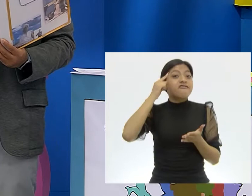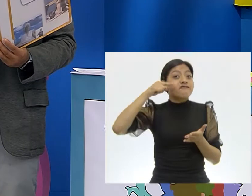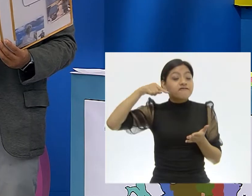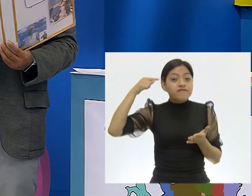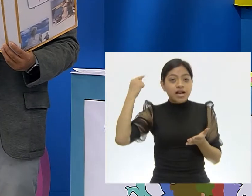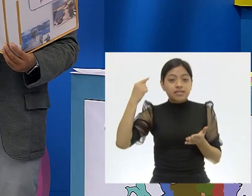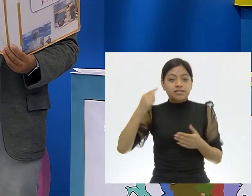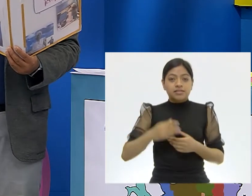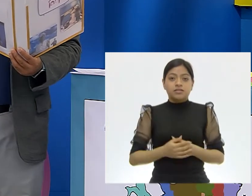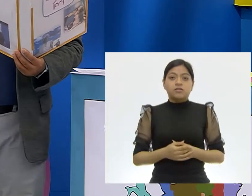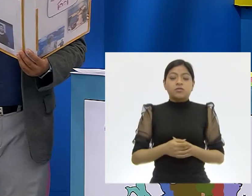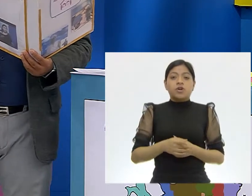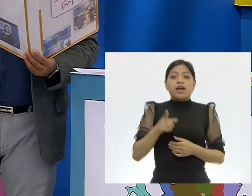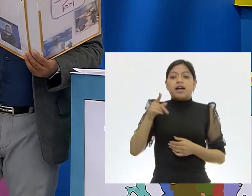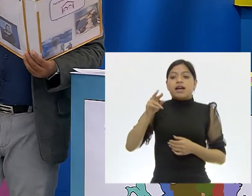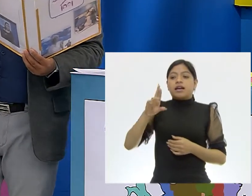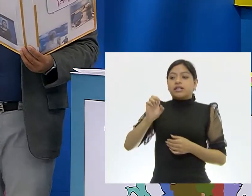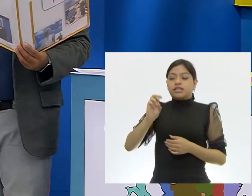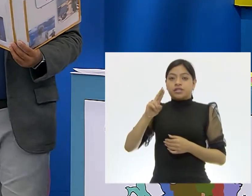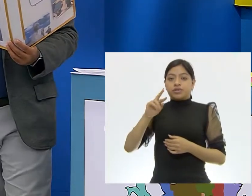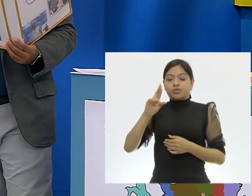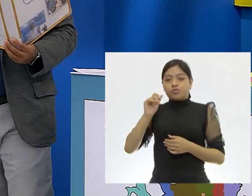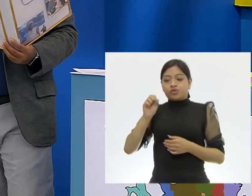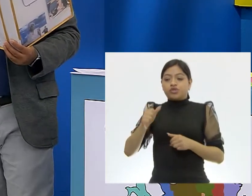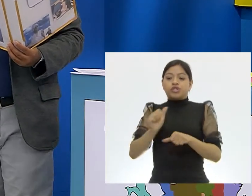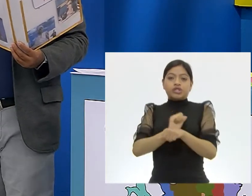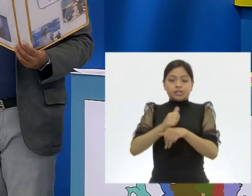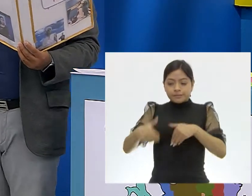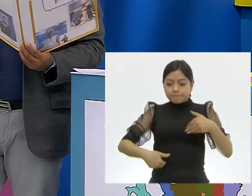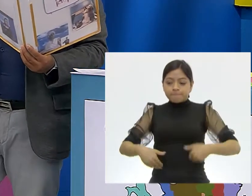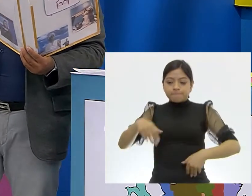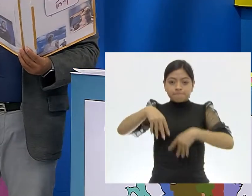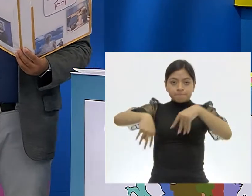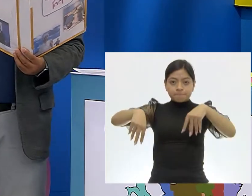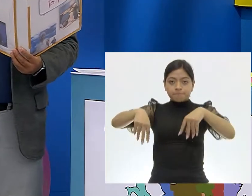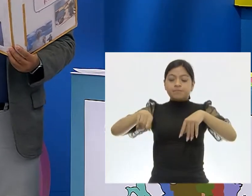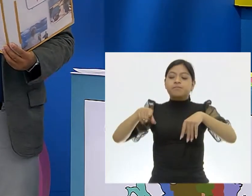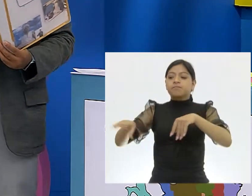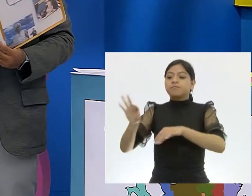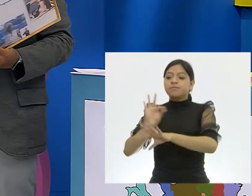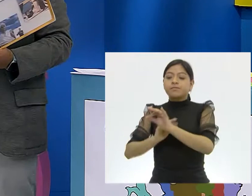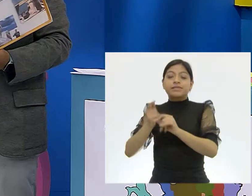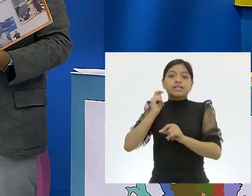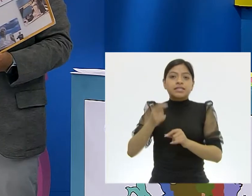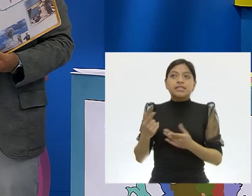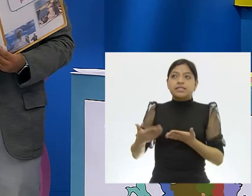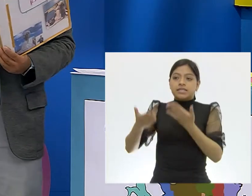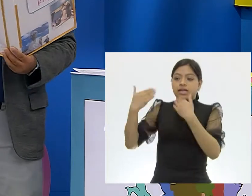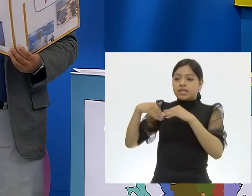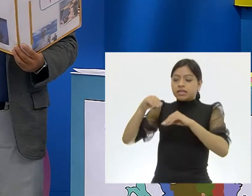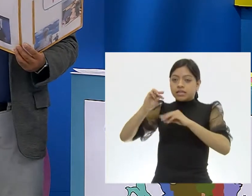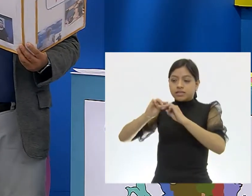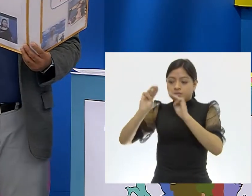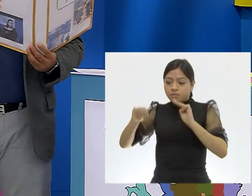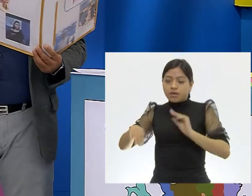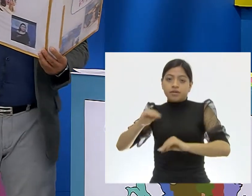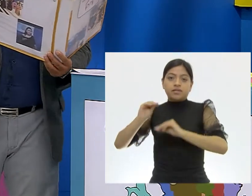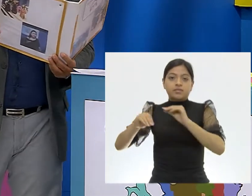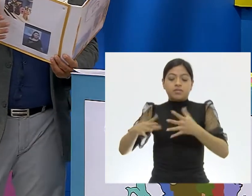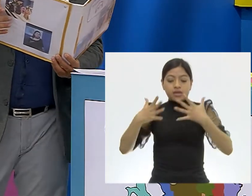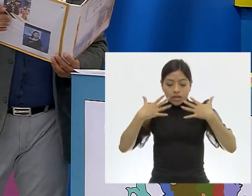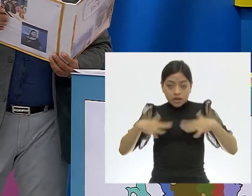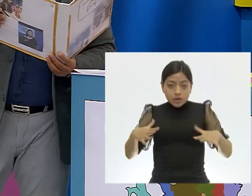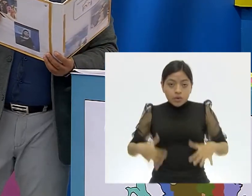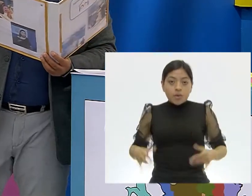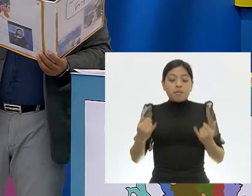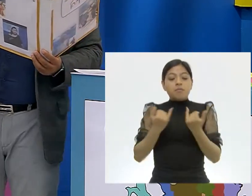utilizando los recursos teatrales. Y obviamente esa propuesta tenía que ver con una utilería, con un vestuario, ¿no? Incluso hasta con la